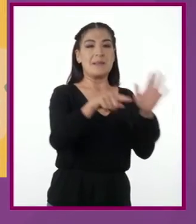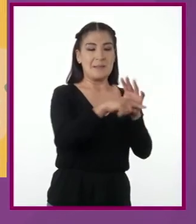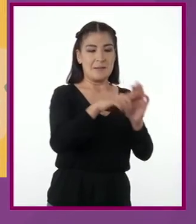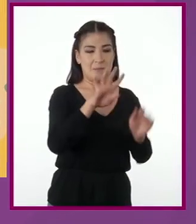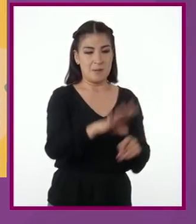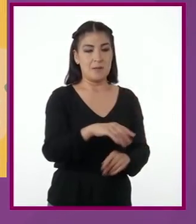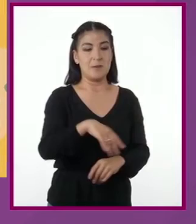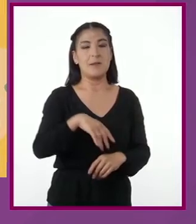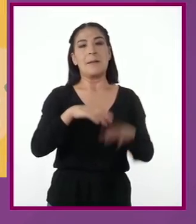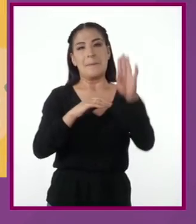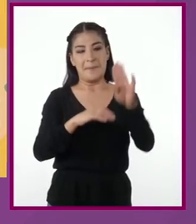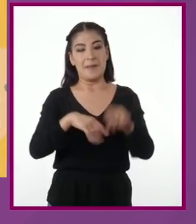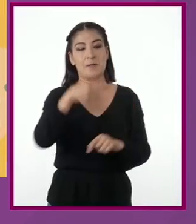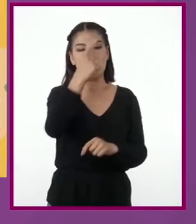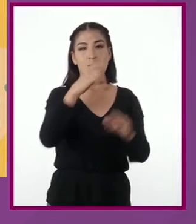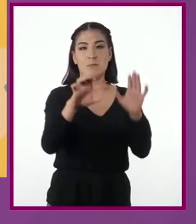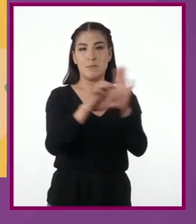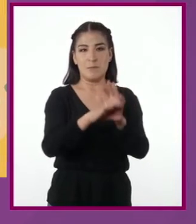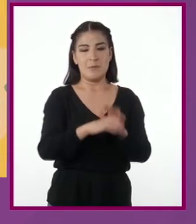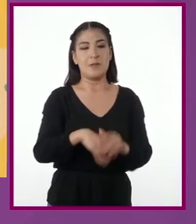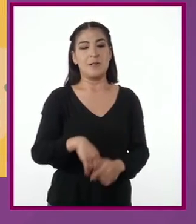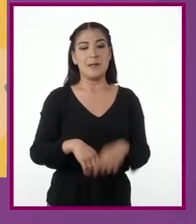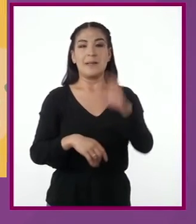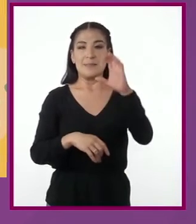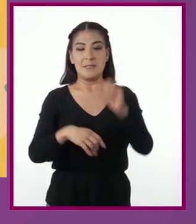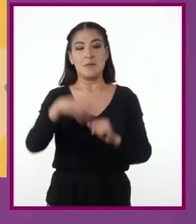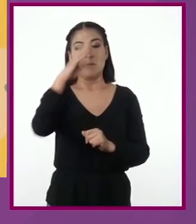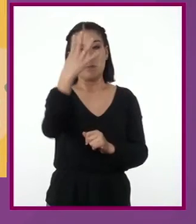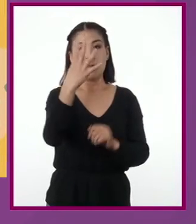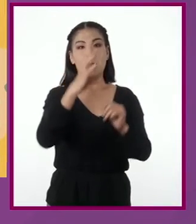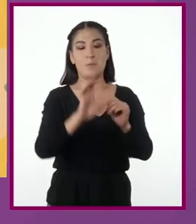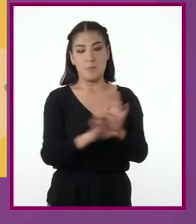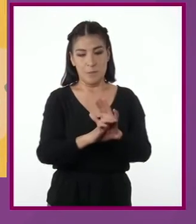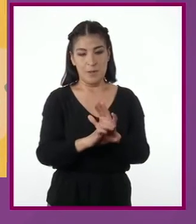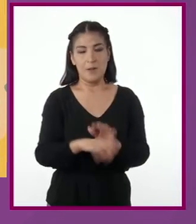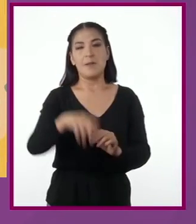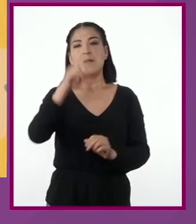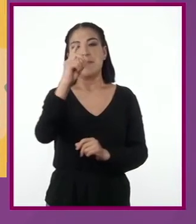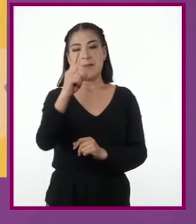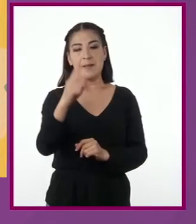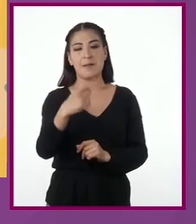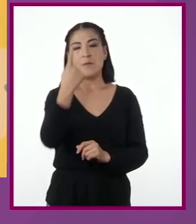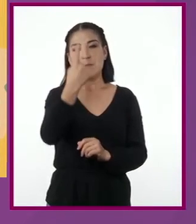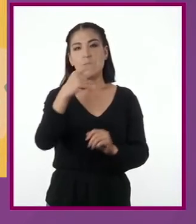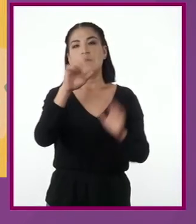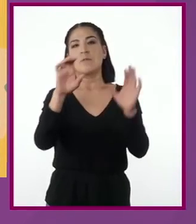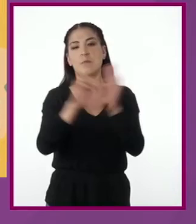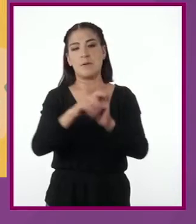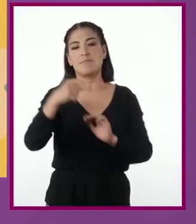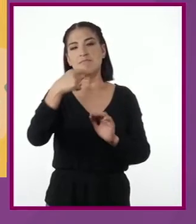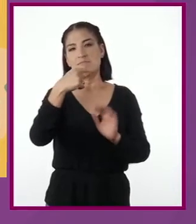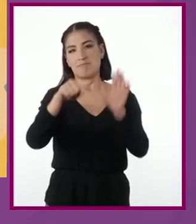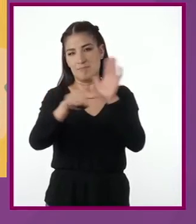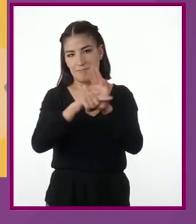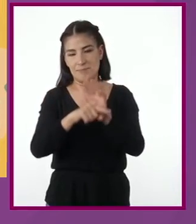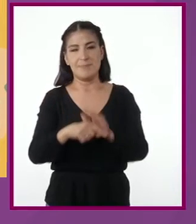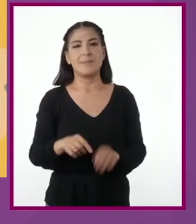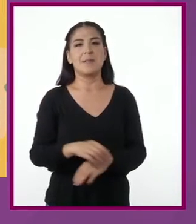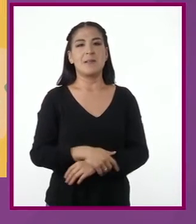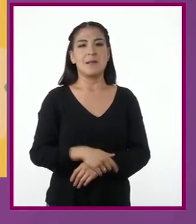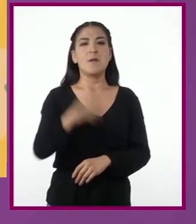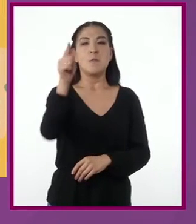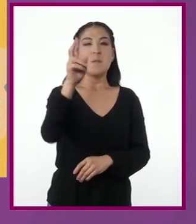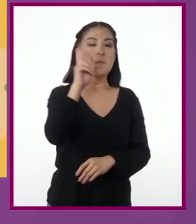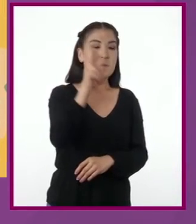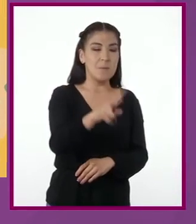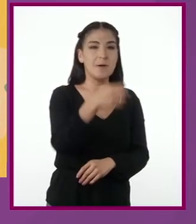B, 1 cuarto. Inciso C, 4 cuartos. E inciso D, 1 cuarto negativo. Observa